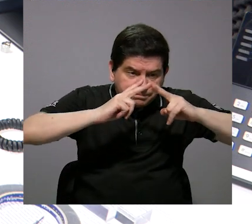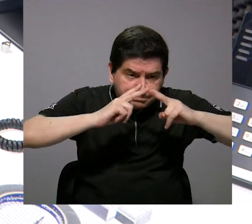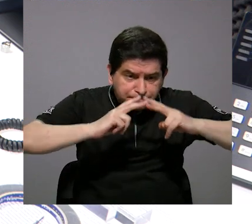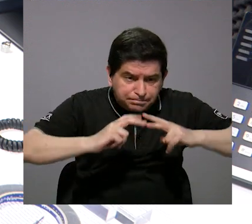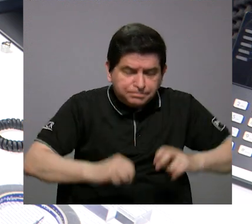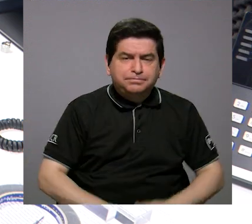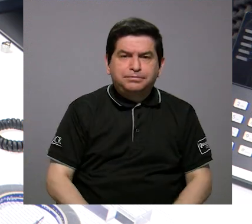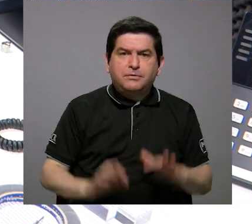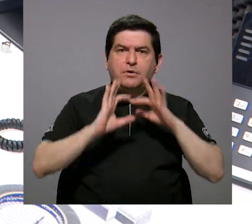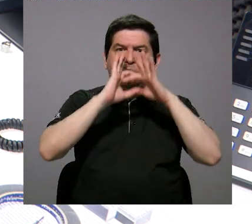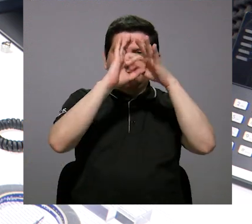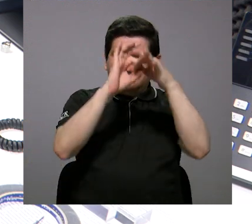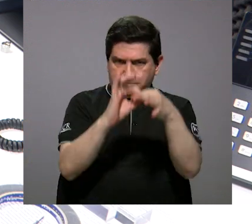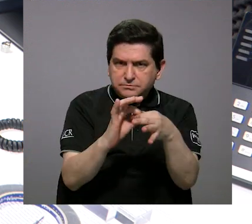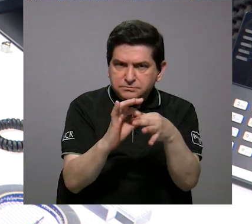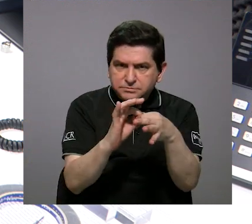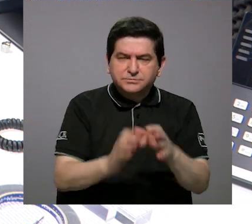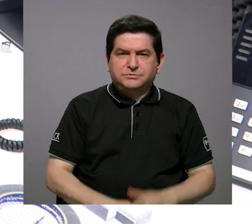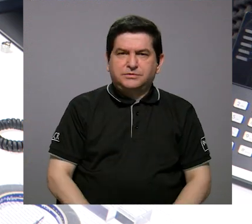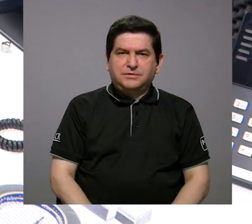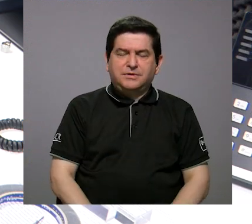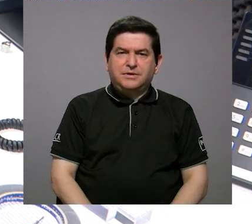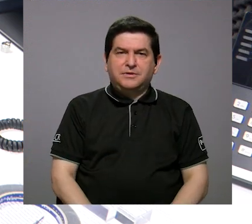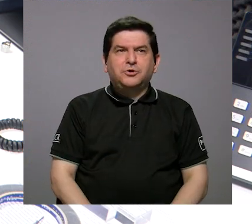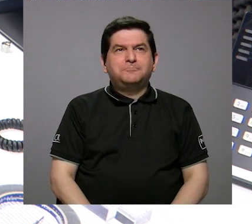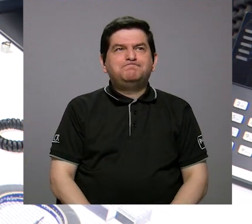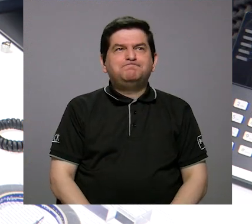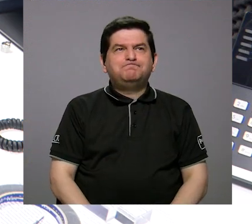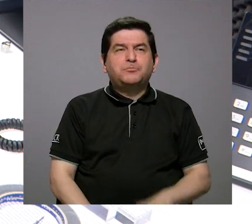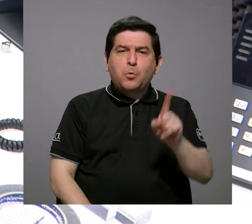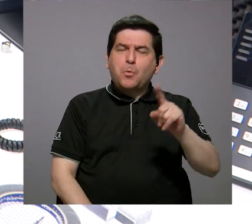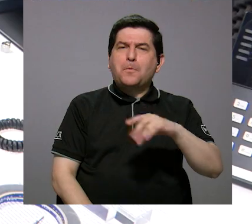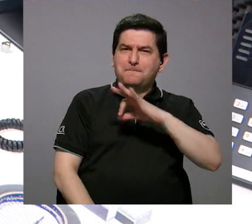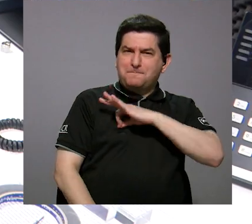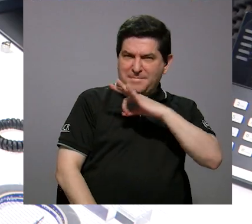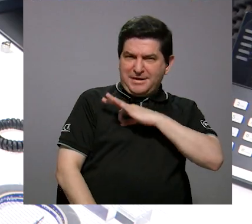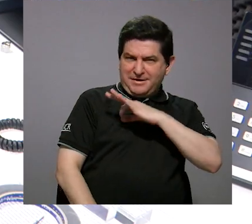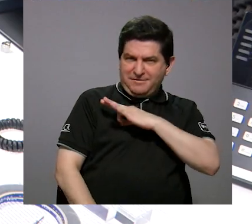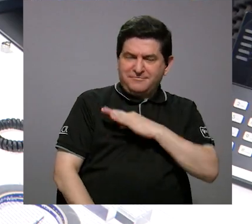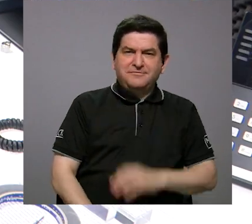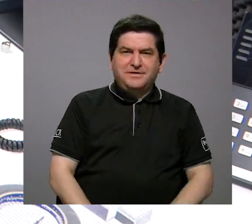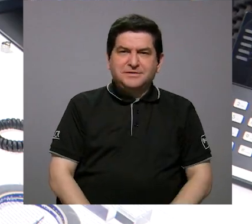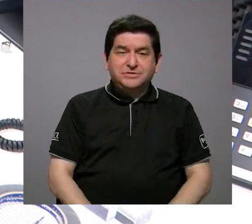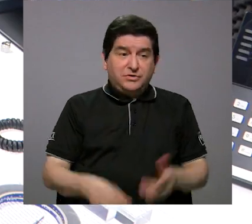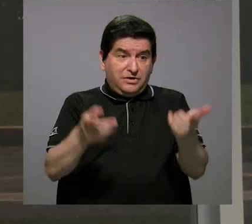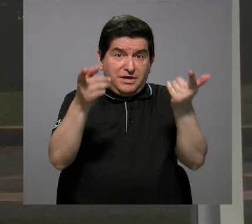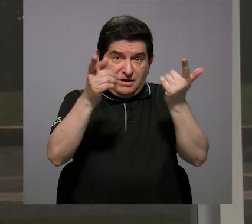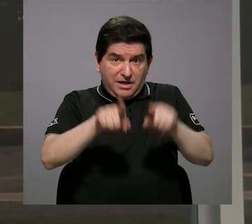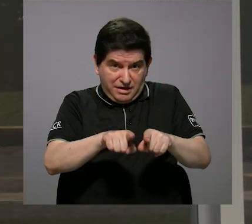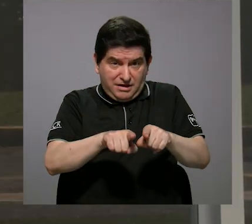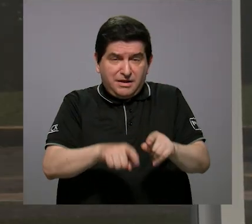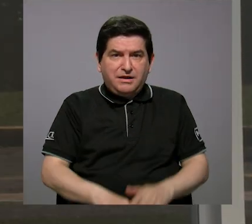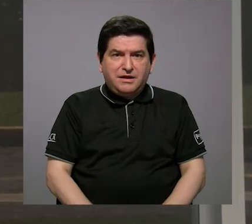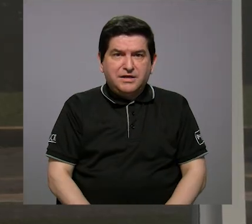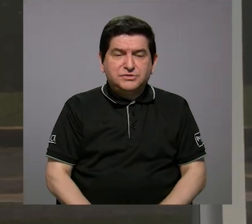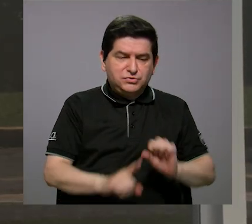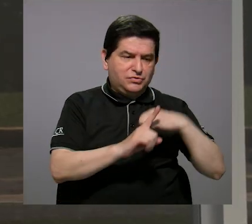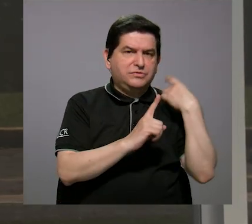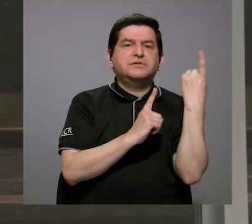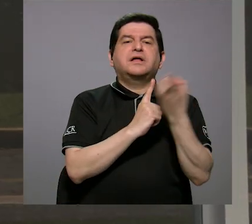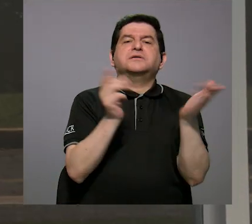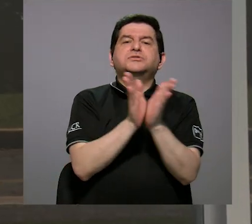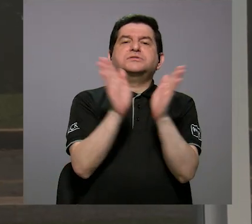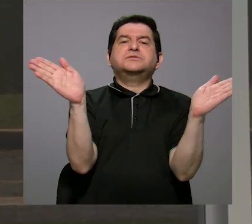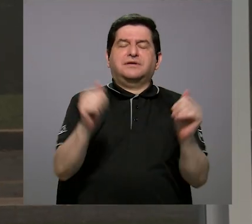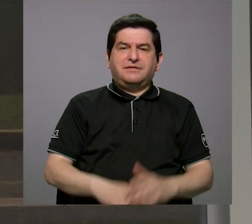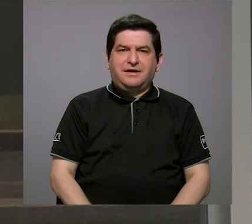análisis que tengan que ver con, digamos, un bienestar o que implique, digamos, un bienestar de la sociedad